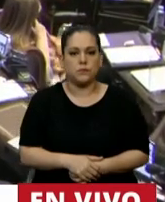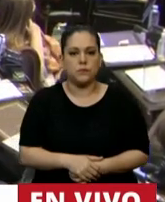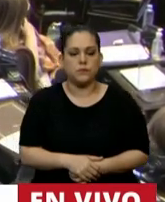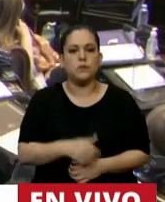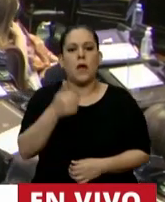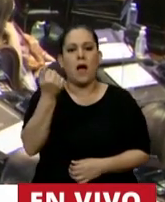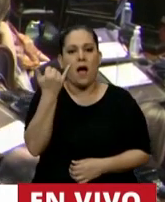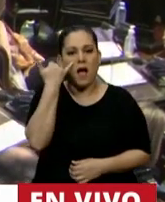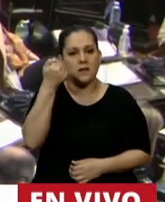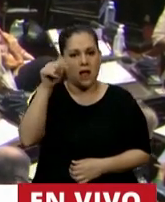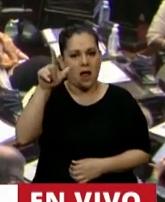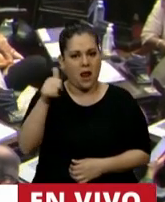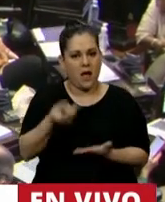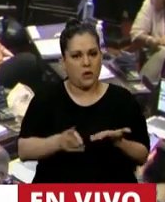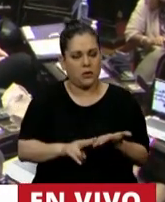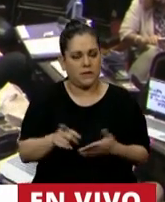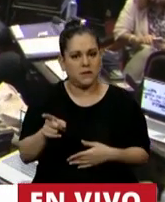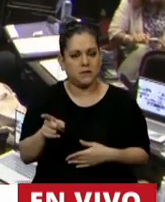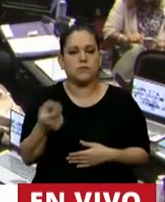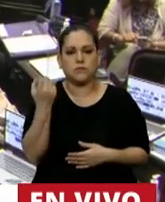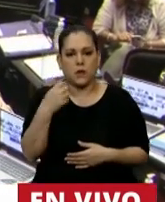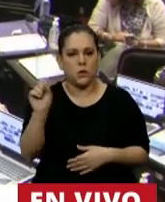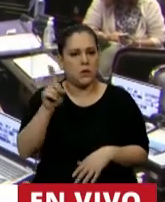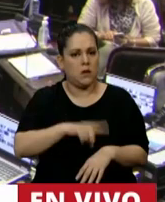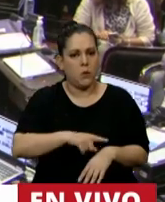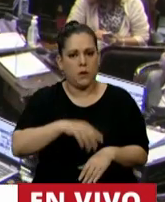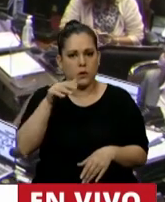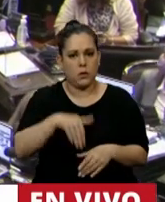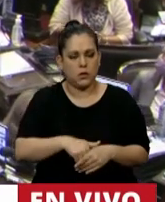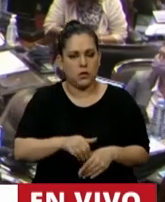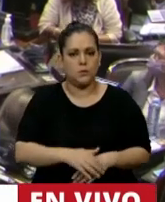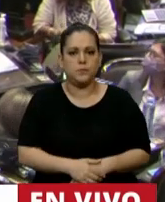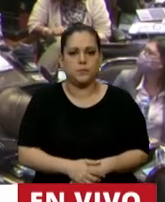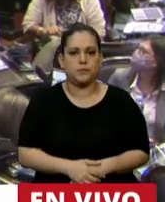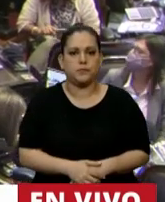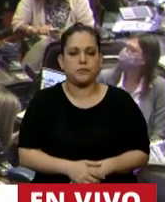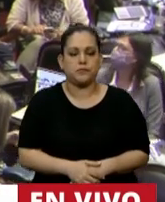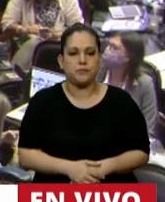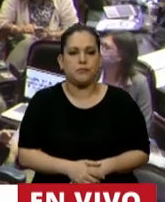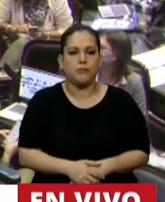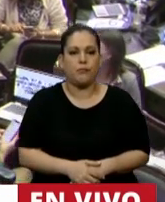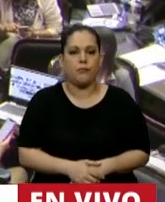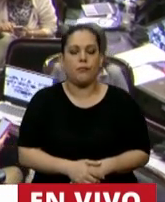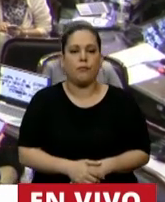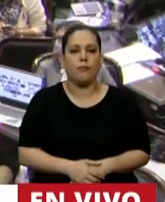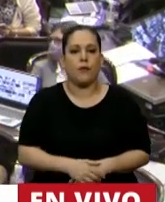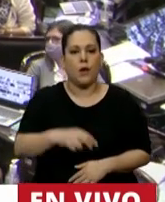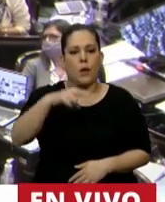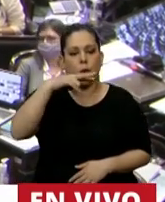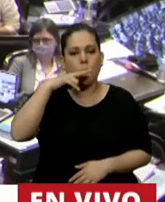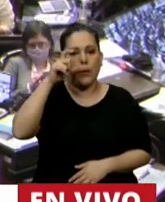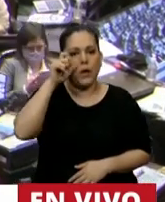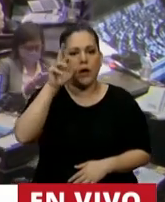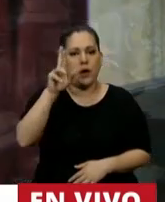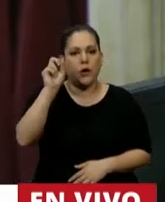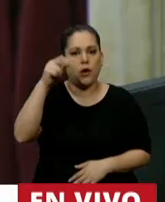diputada aída ayala ausente a la hora de votar diputado martín berhongaray